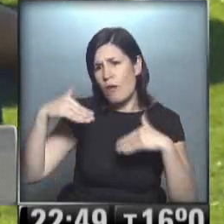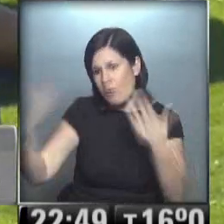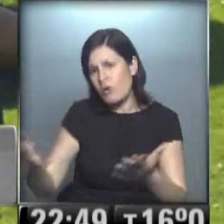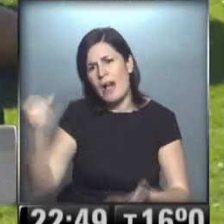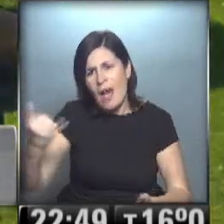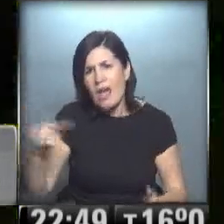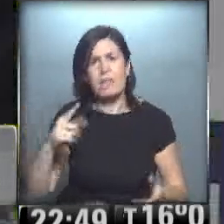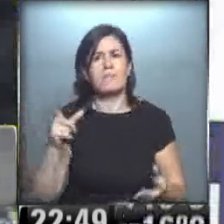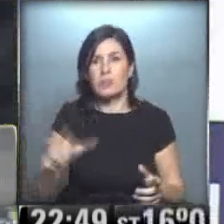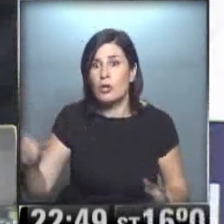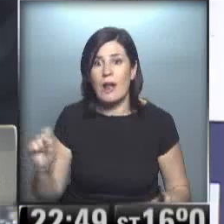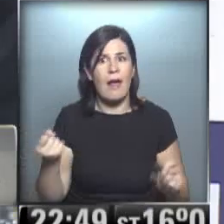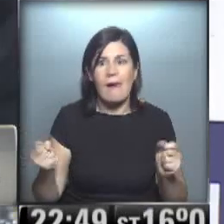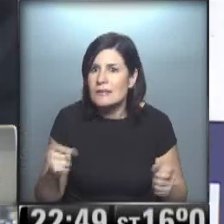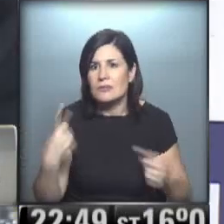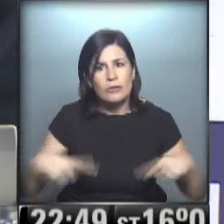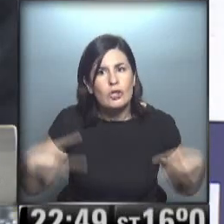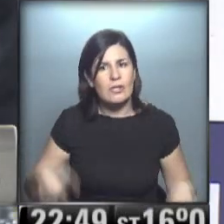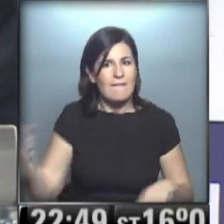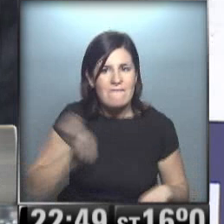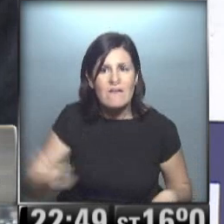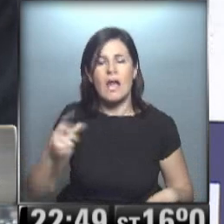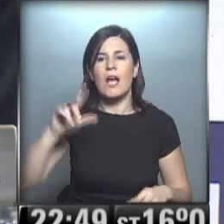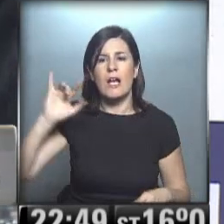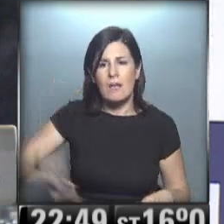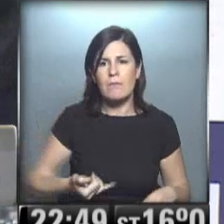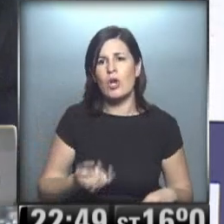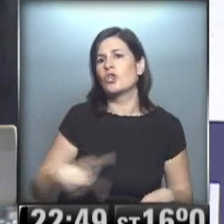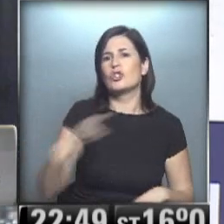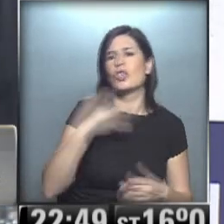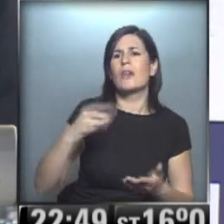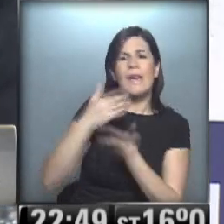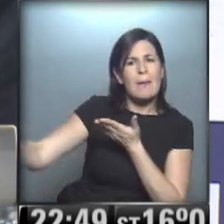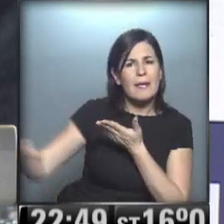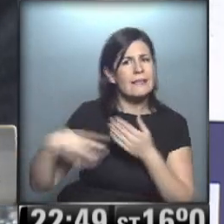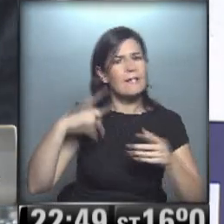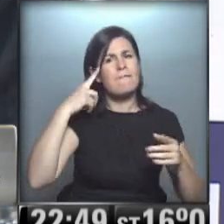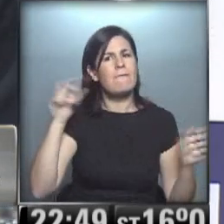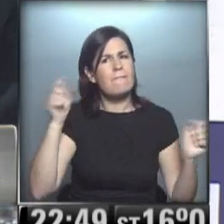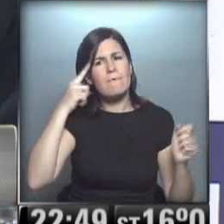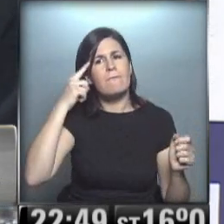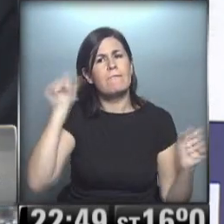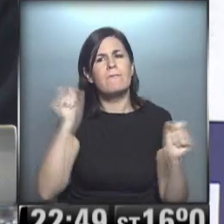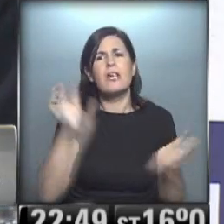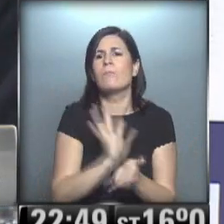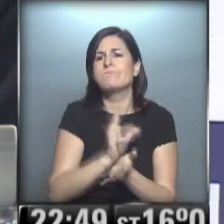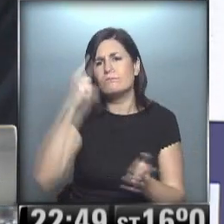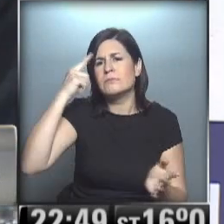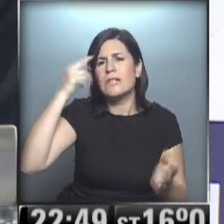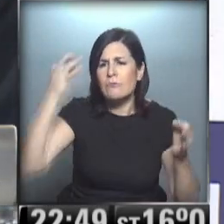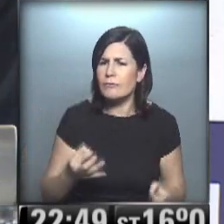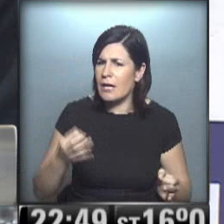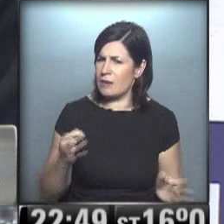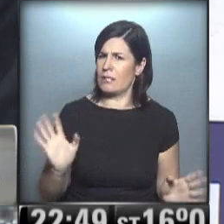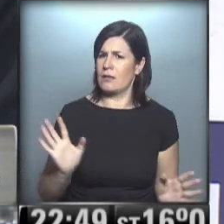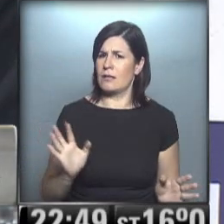generar y que va a durar hasta que lleguemos acá a jugar el partido, y tratar